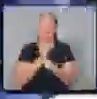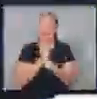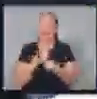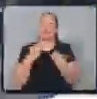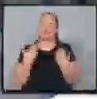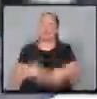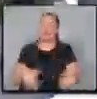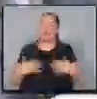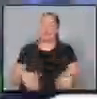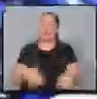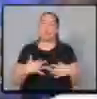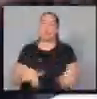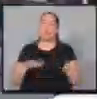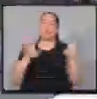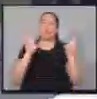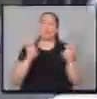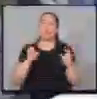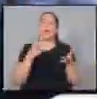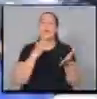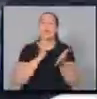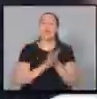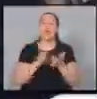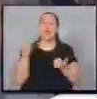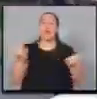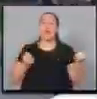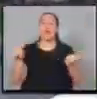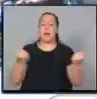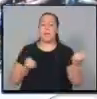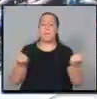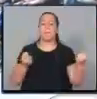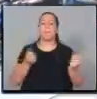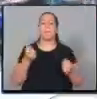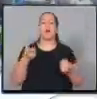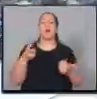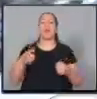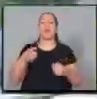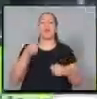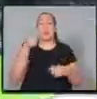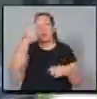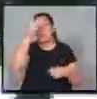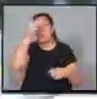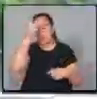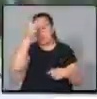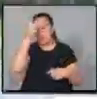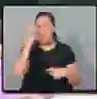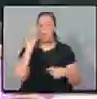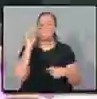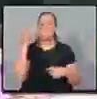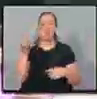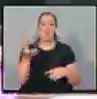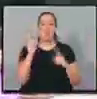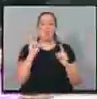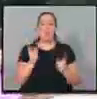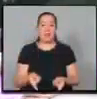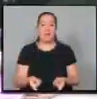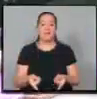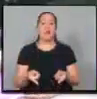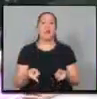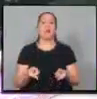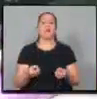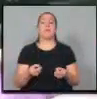tiene que ver con patrulleros de última tecnología que van a optimizar el uso del personal y el uso también en las